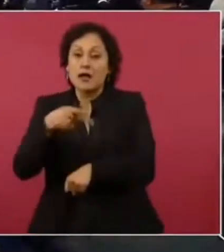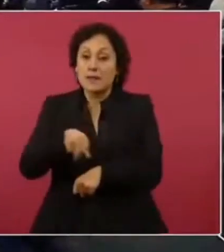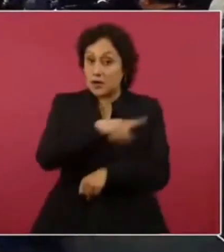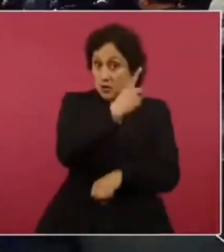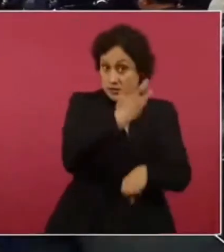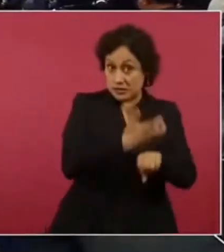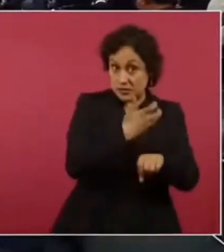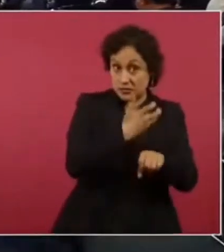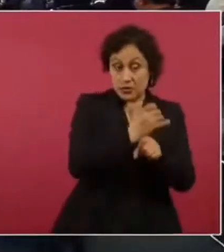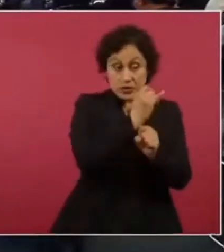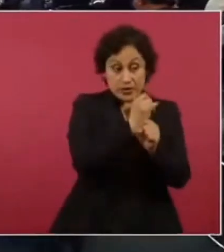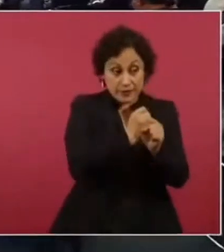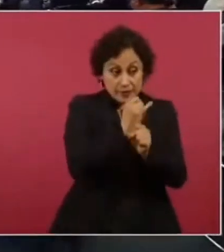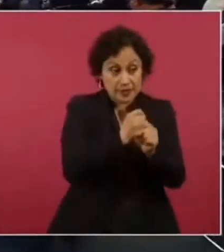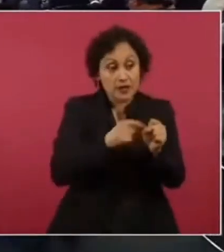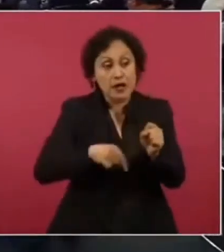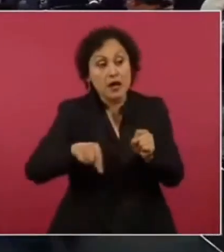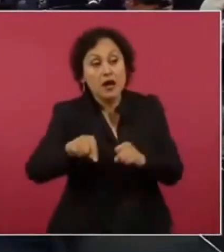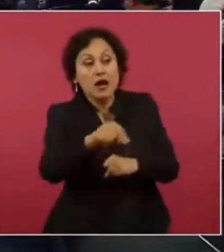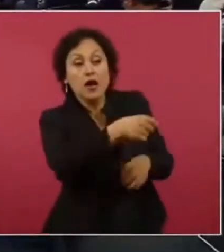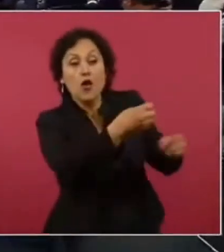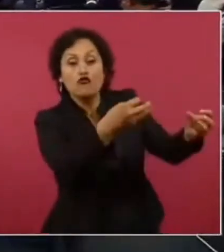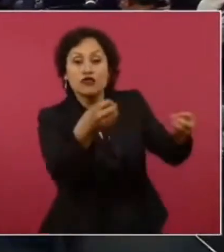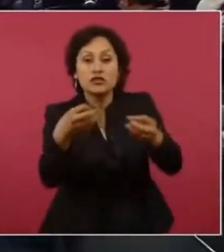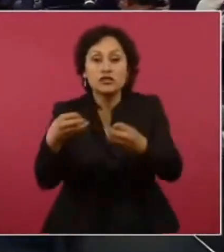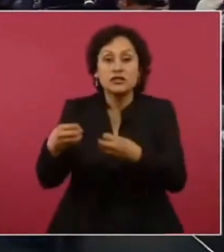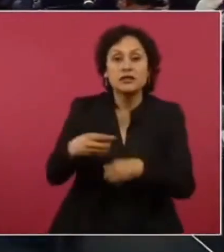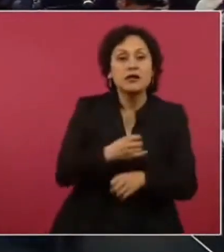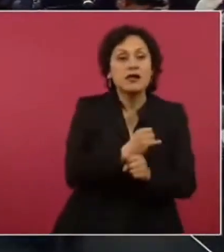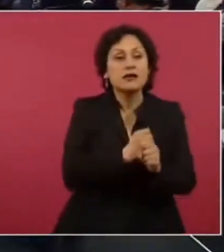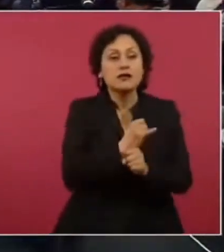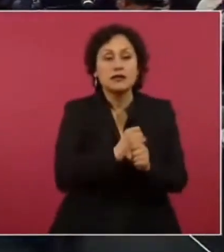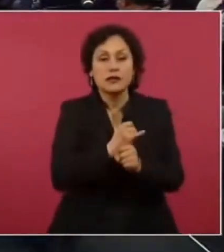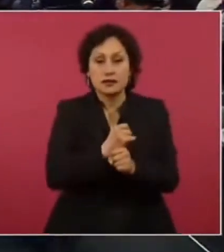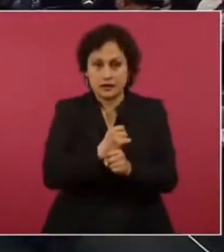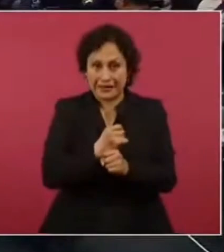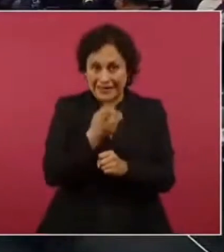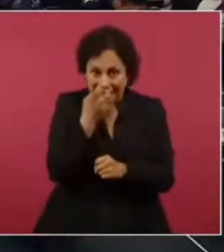se está dando a conocer se